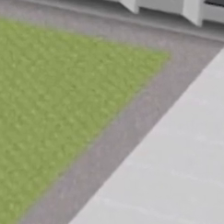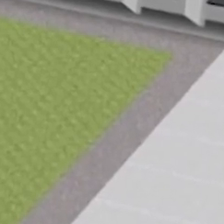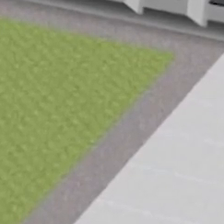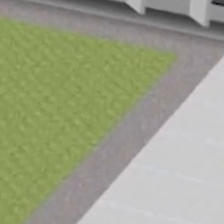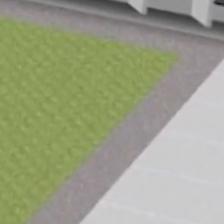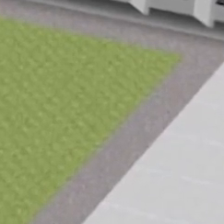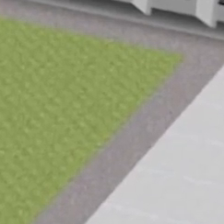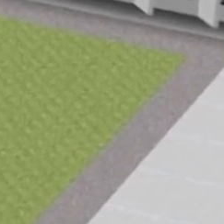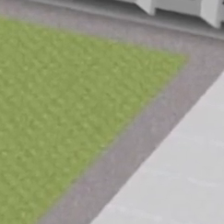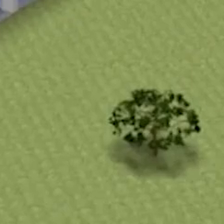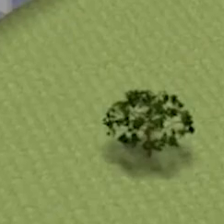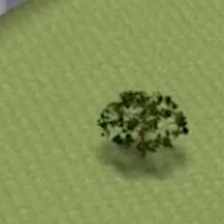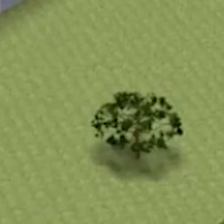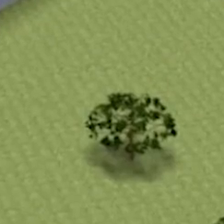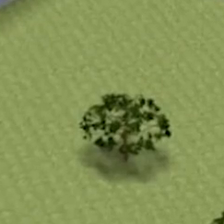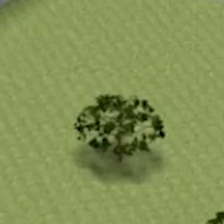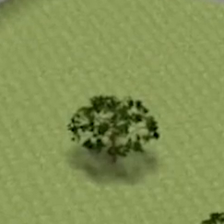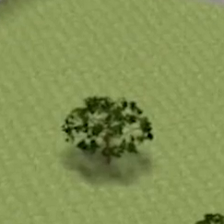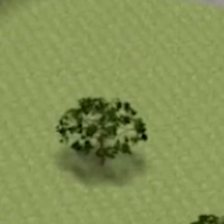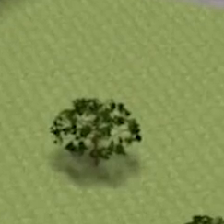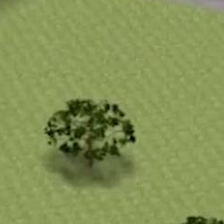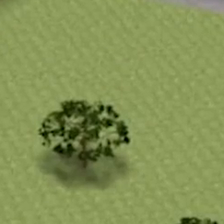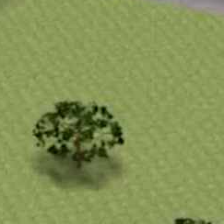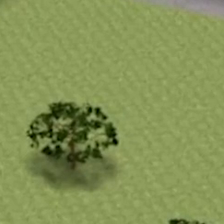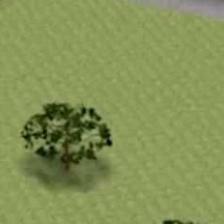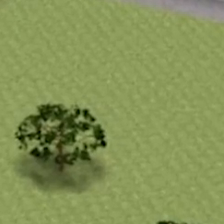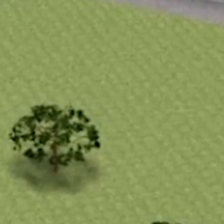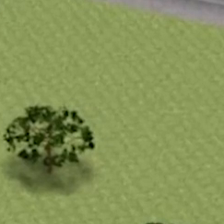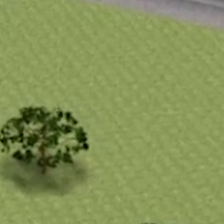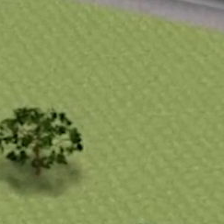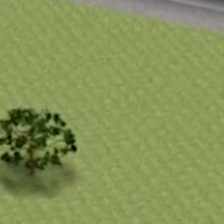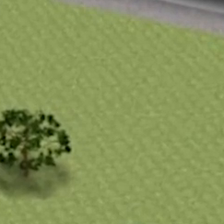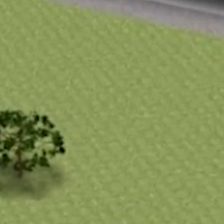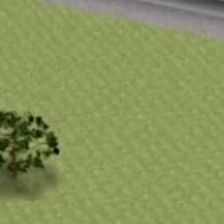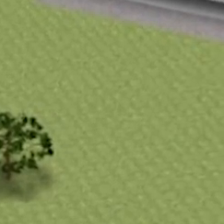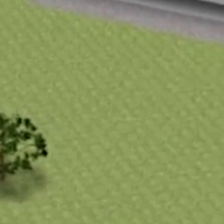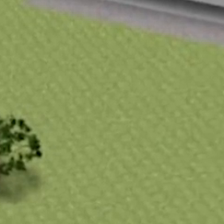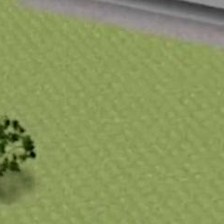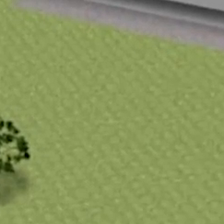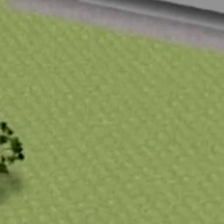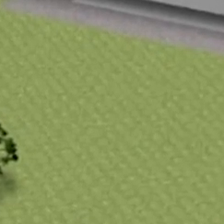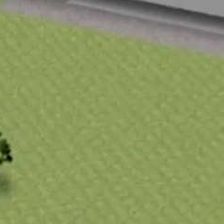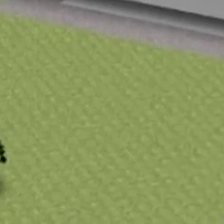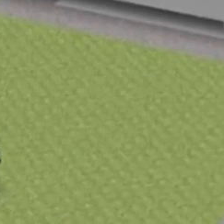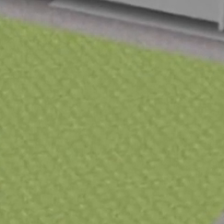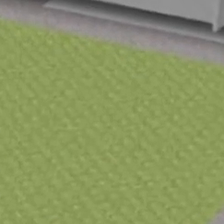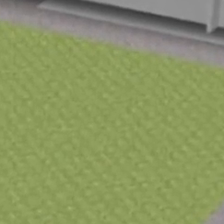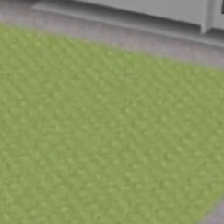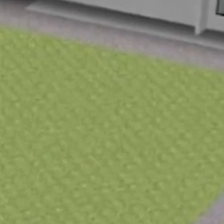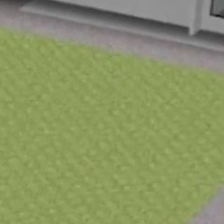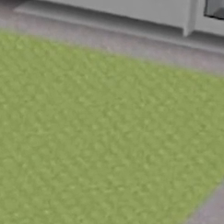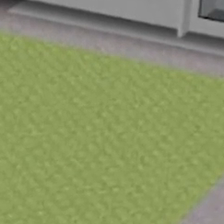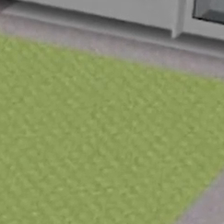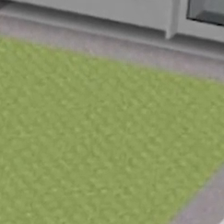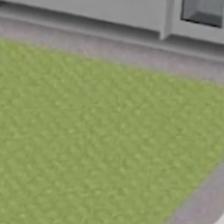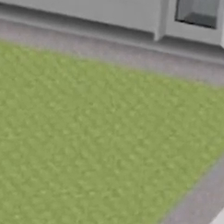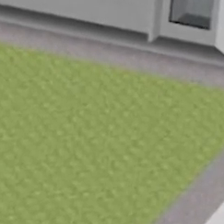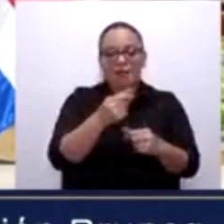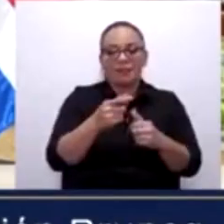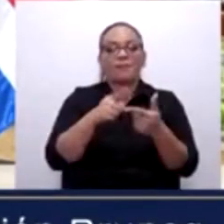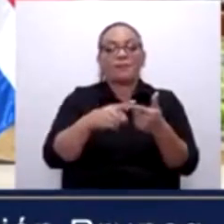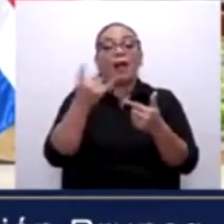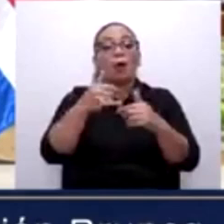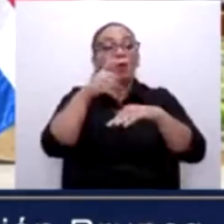Asamblea Legislativa. Ahí está, el que está poniendo el presupuesto, ahora lo tiene que aprobar la Asamblea